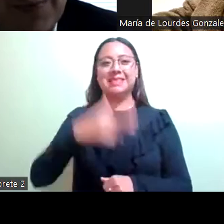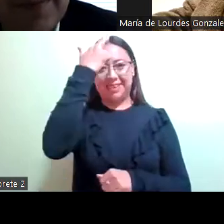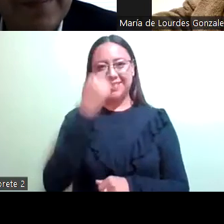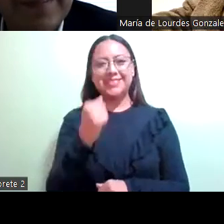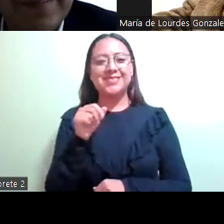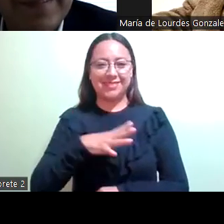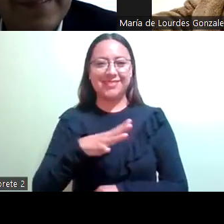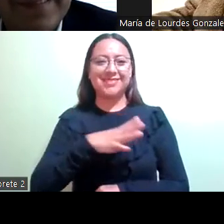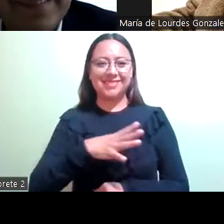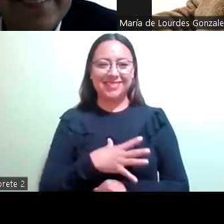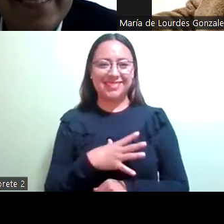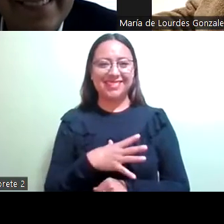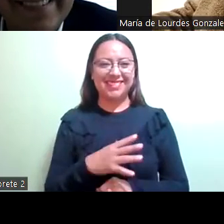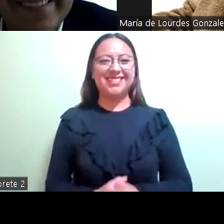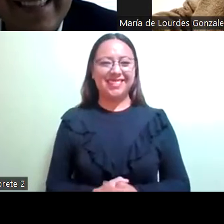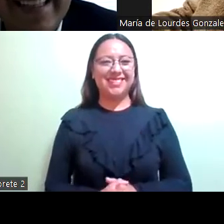razón.